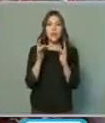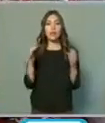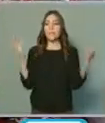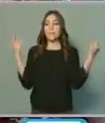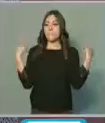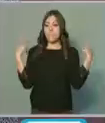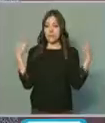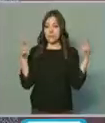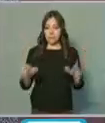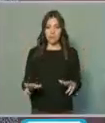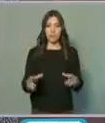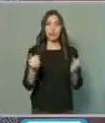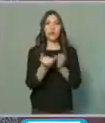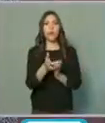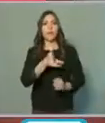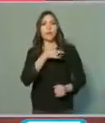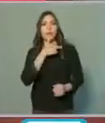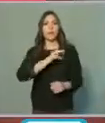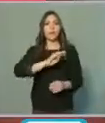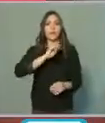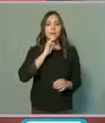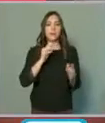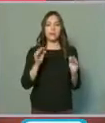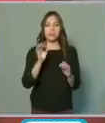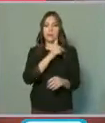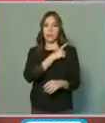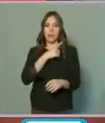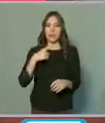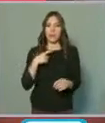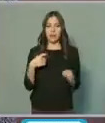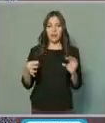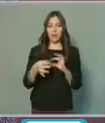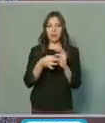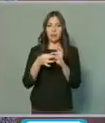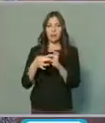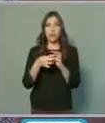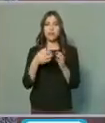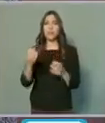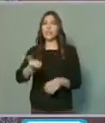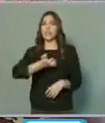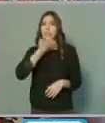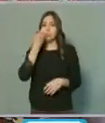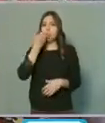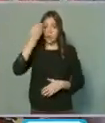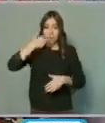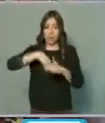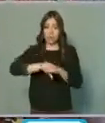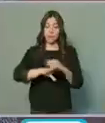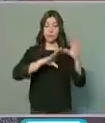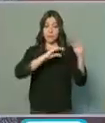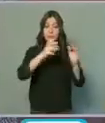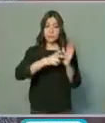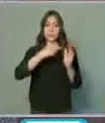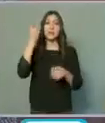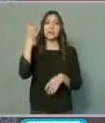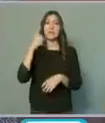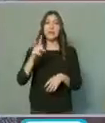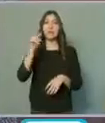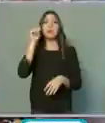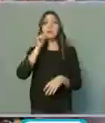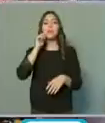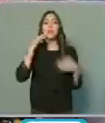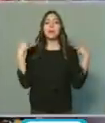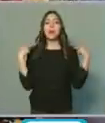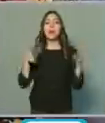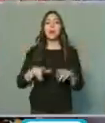los docentes, porque aunque en la escuela se les dan las clases y las herramientas, al final del día hay tareas. Y las tareas que los papás tienen